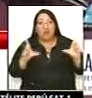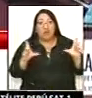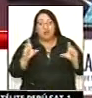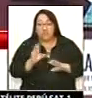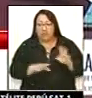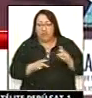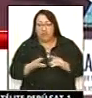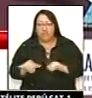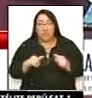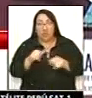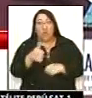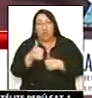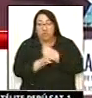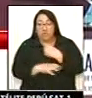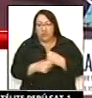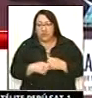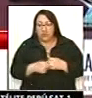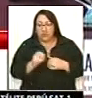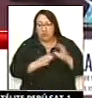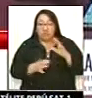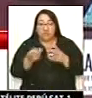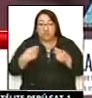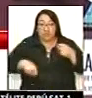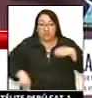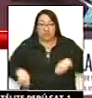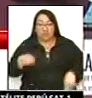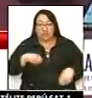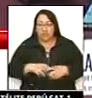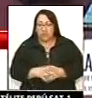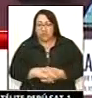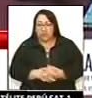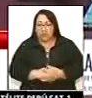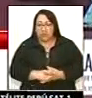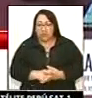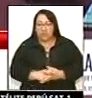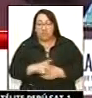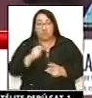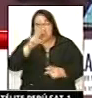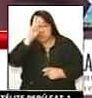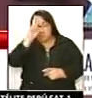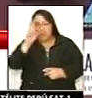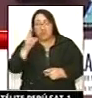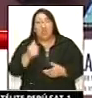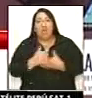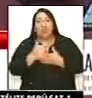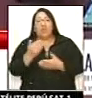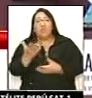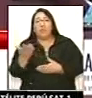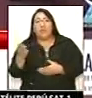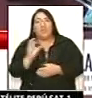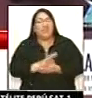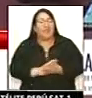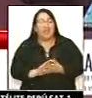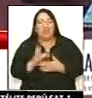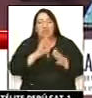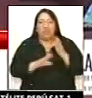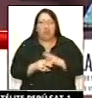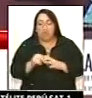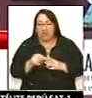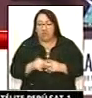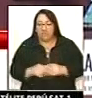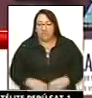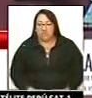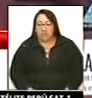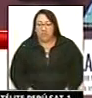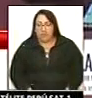veces manejados por extranjeros que les importa más el bolsillo y su caca, que si los peruanos nos desangramos peleándonos unos con otros. Así nos resultan las